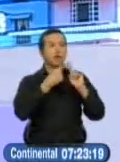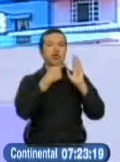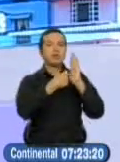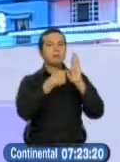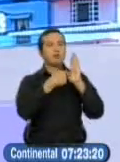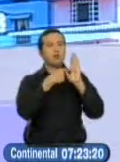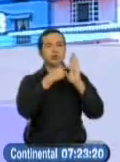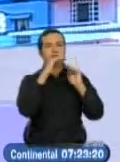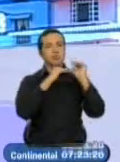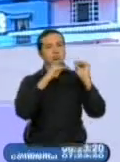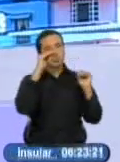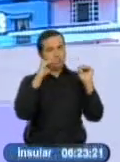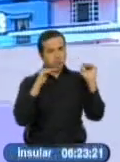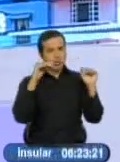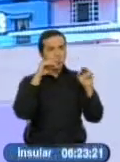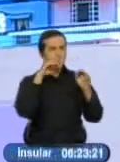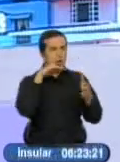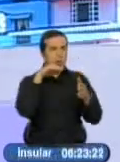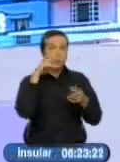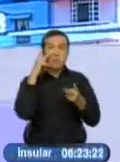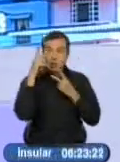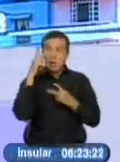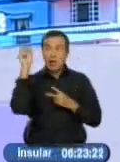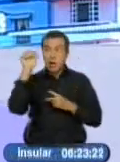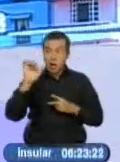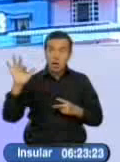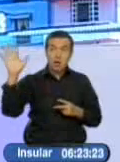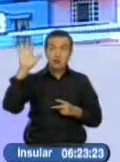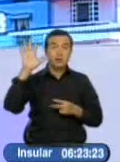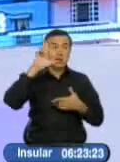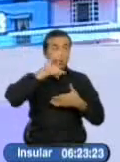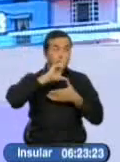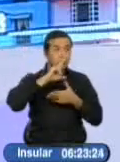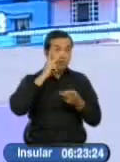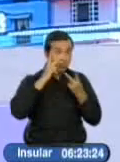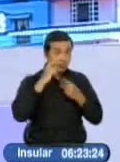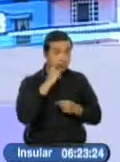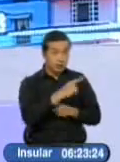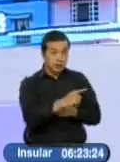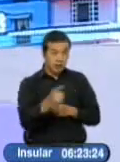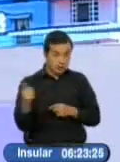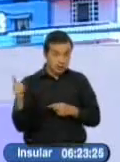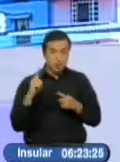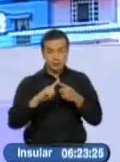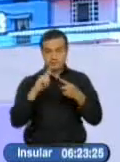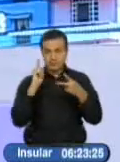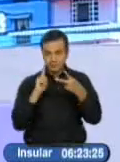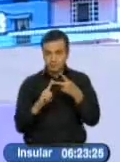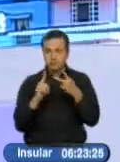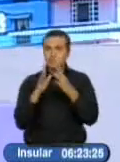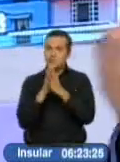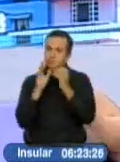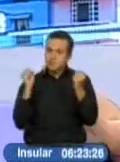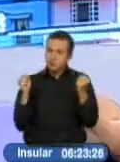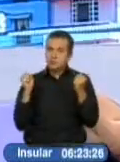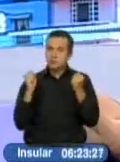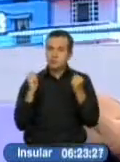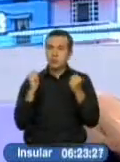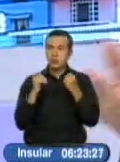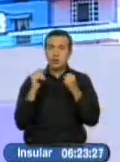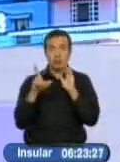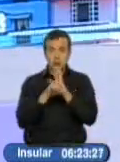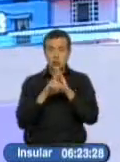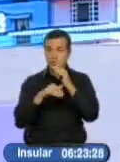es necesario. Estudia los casos asiáticos, los casos de América Latina. Lo segundo es entender que las reglas duran en el